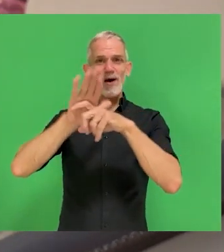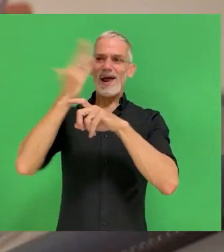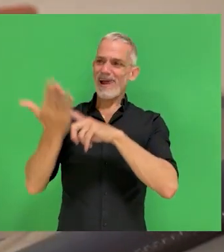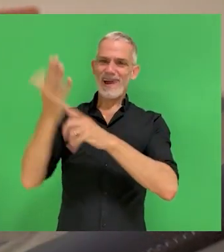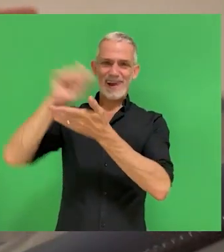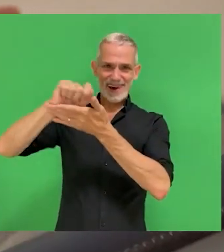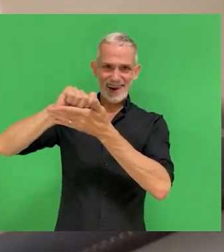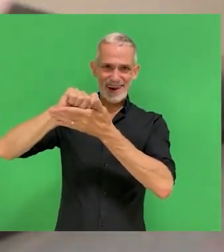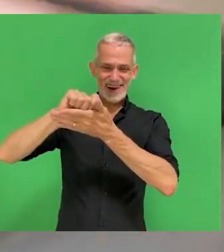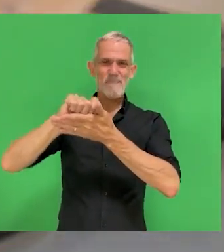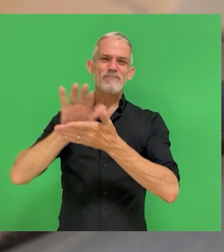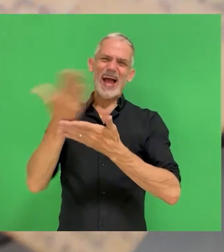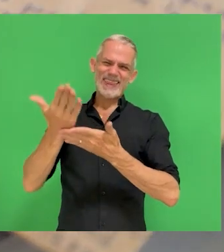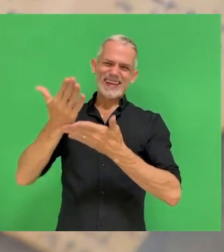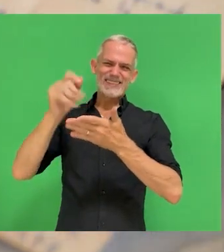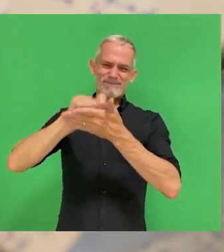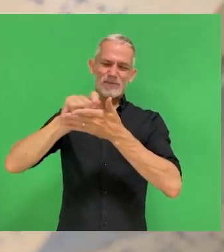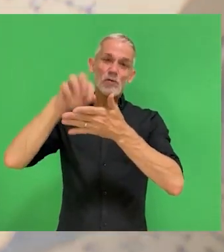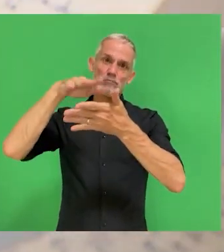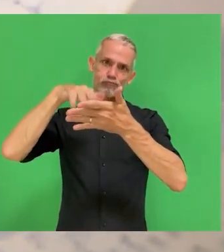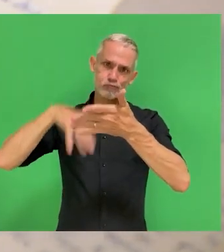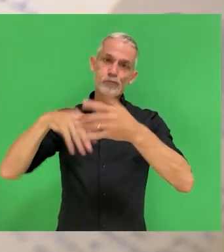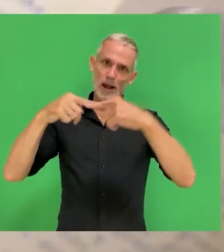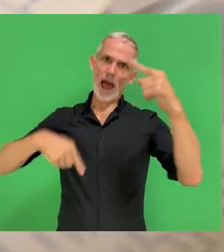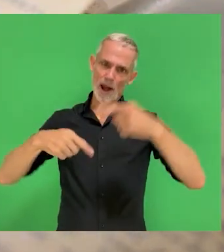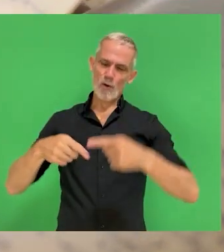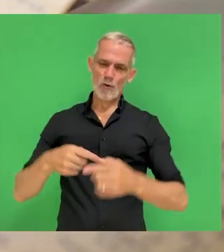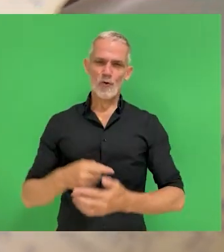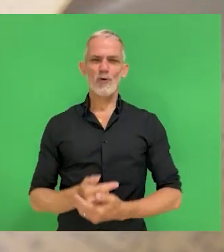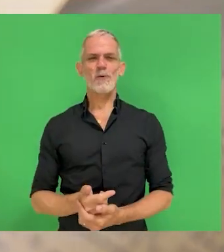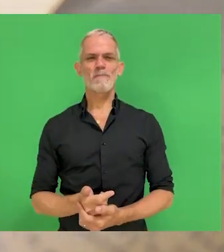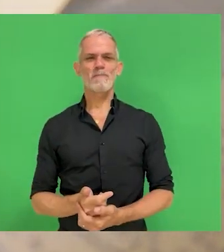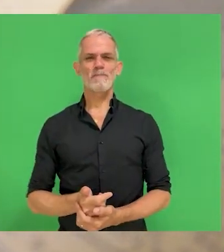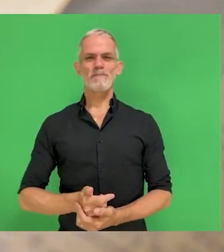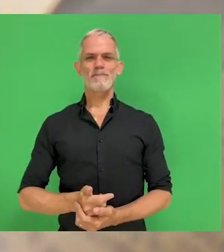atrás Claro, atrás escribió, un texto así,